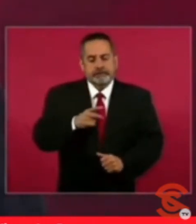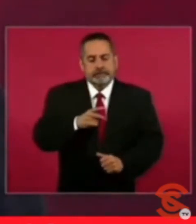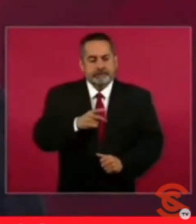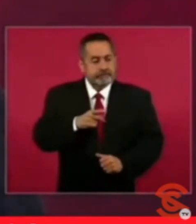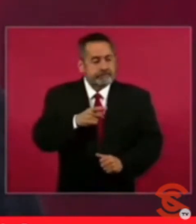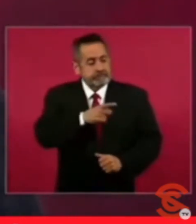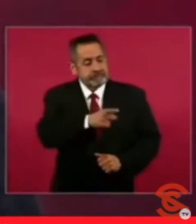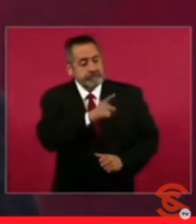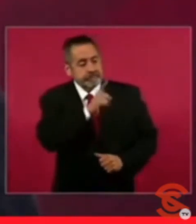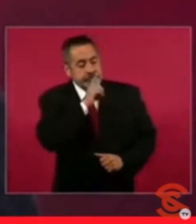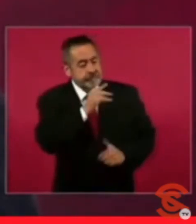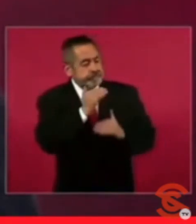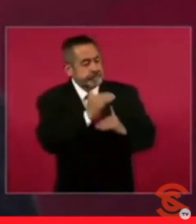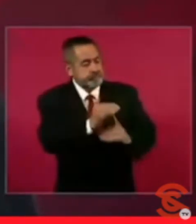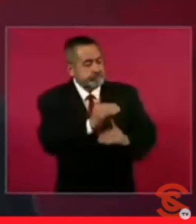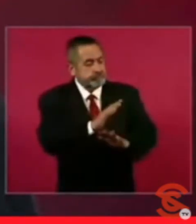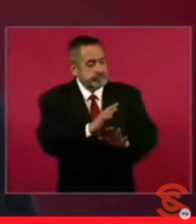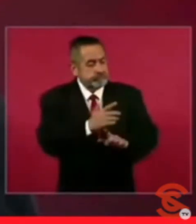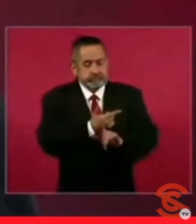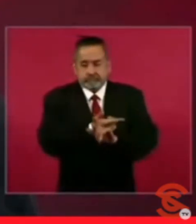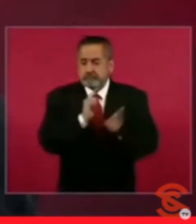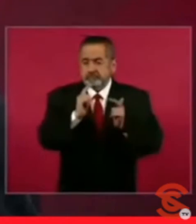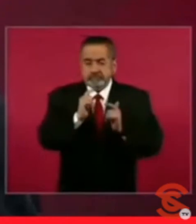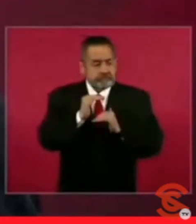delimitarse la libertad.